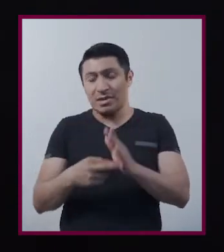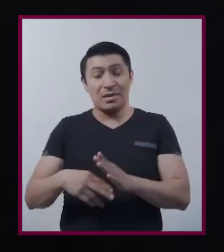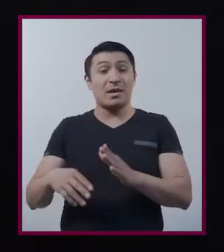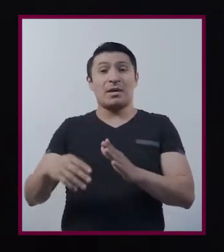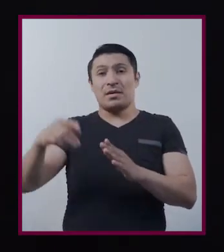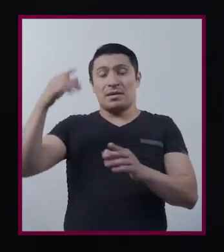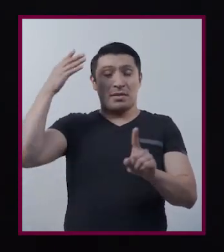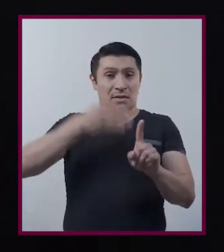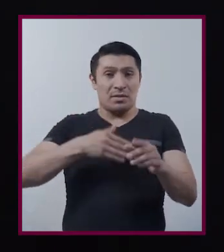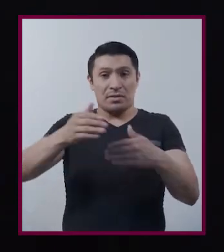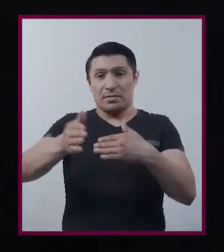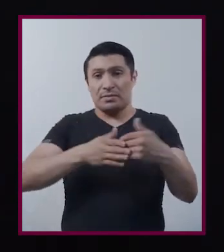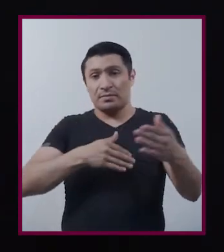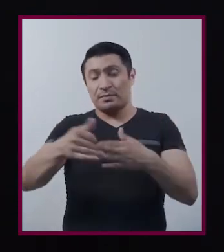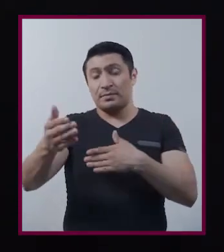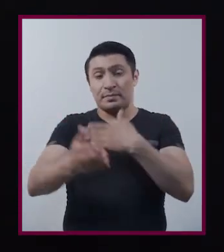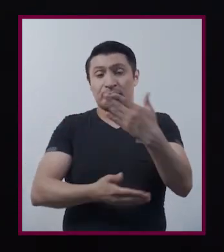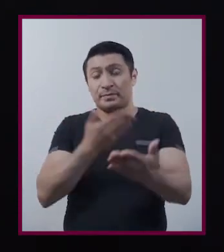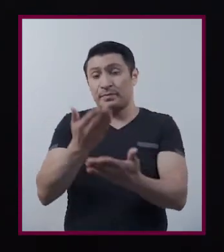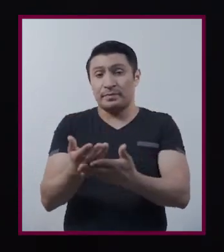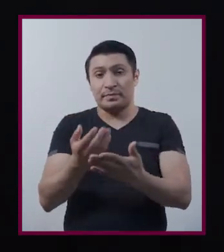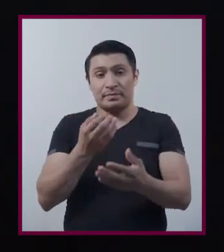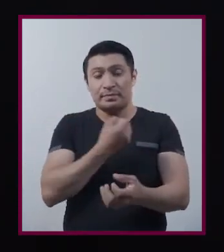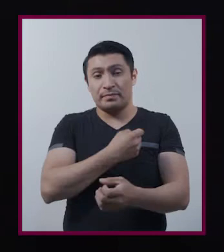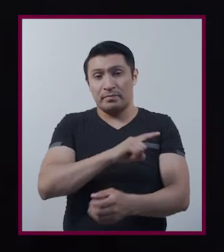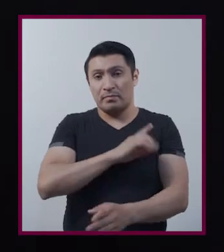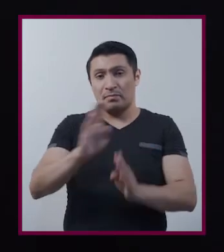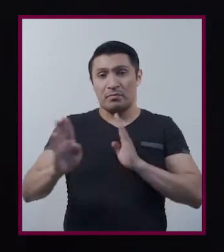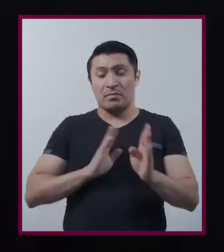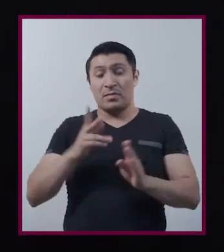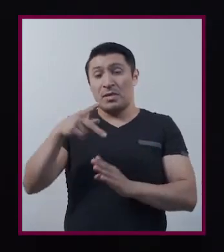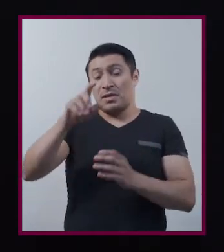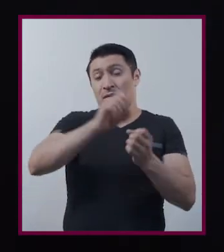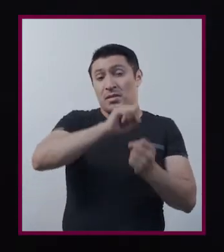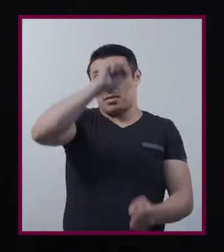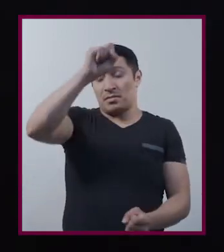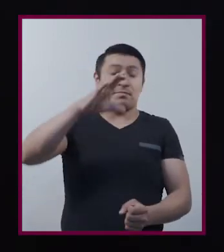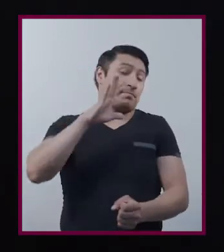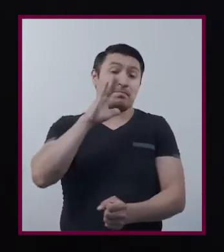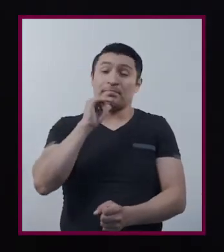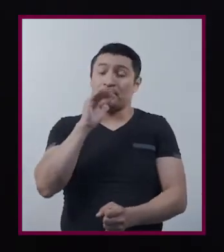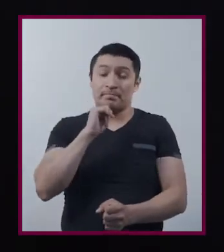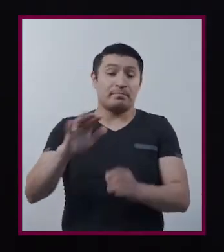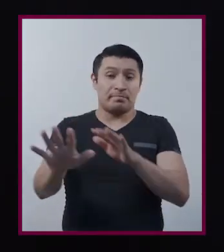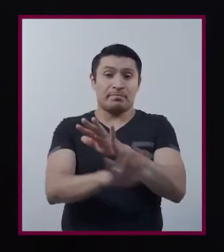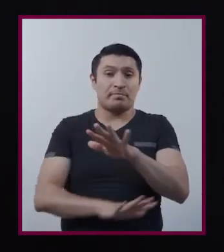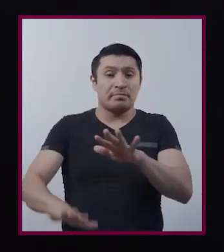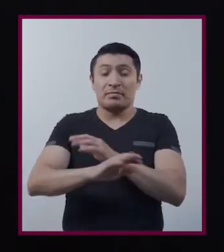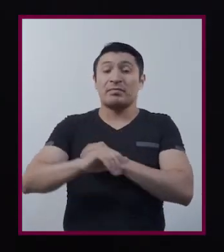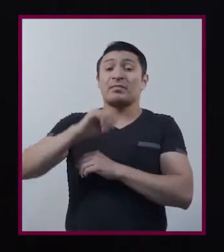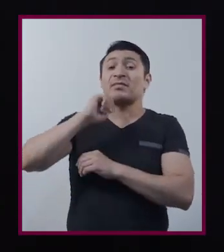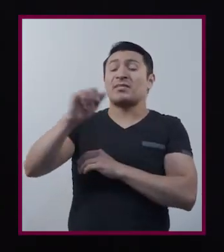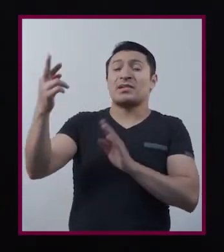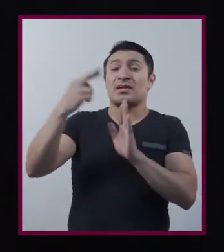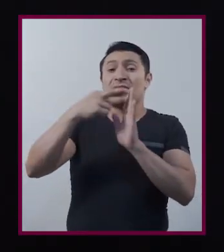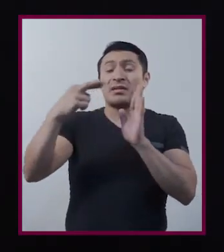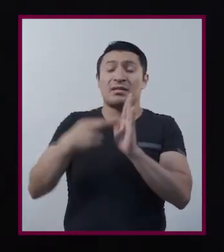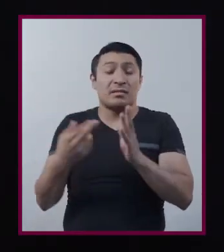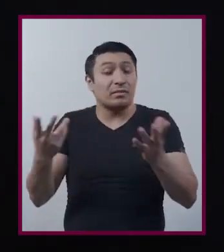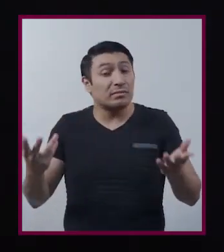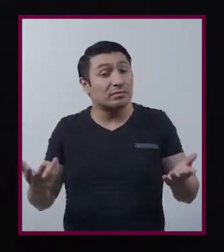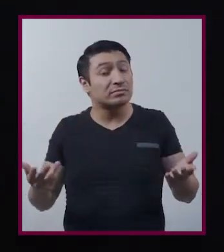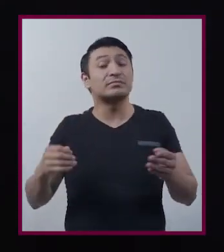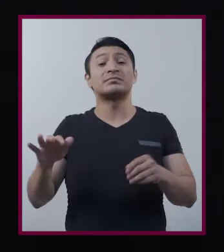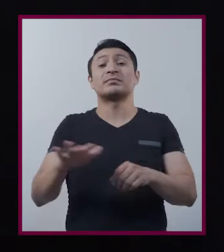reglamento provisional que buscaba modernizar el servicio de salud militar. Pero para su constitución no era posible tomar como base ninguno